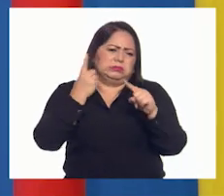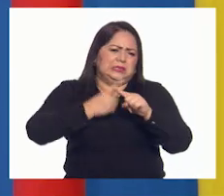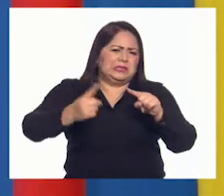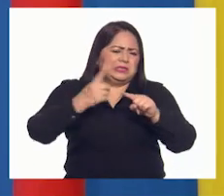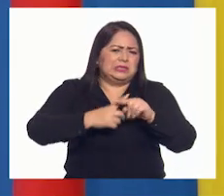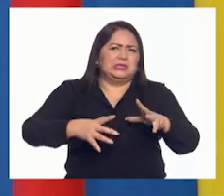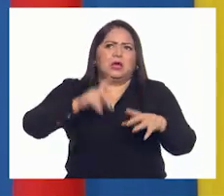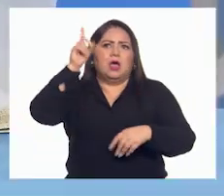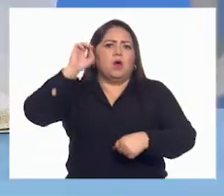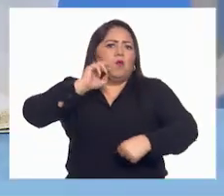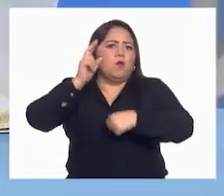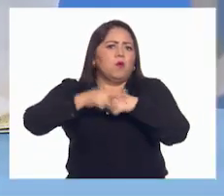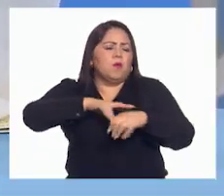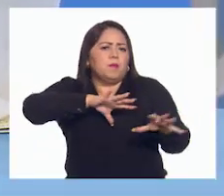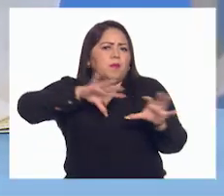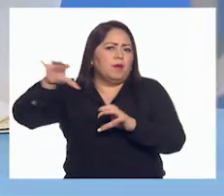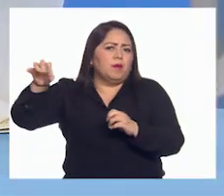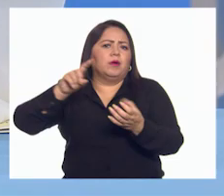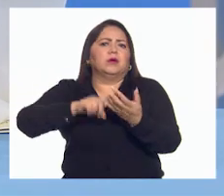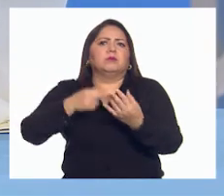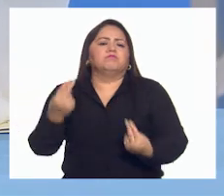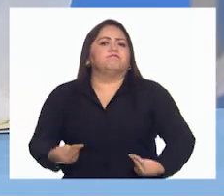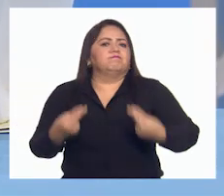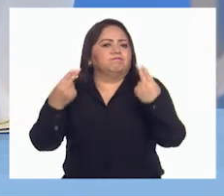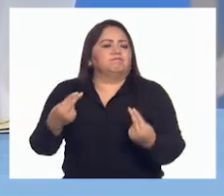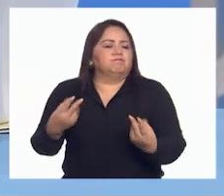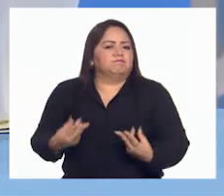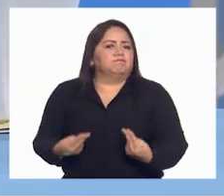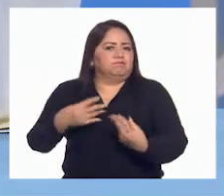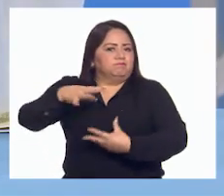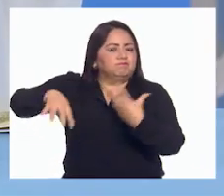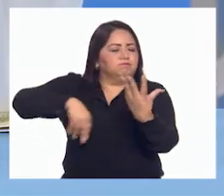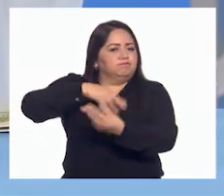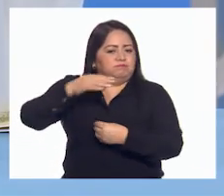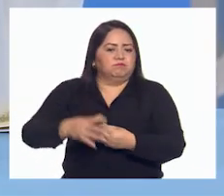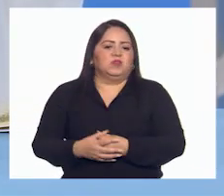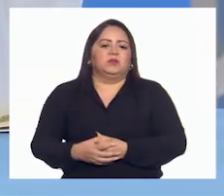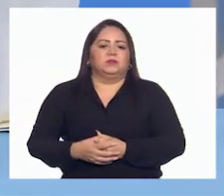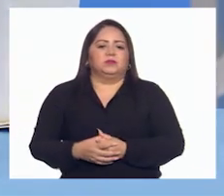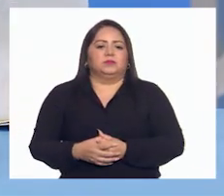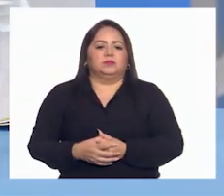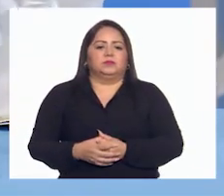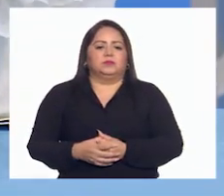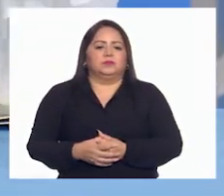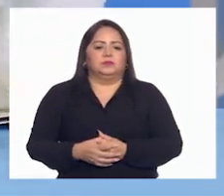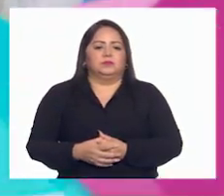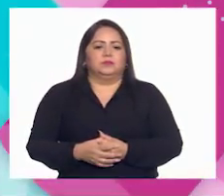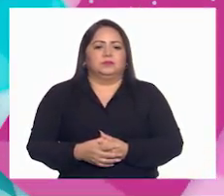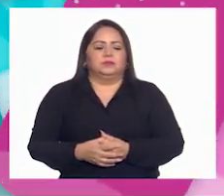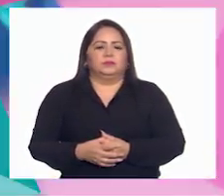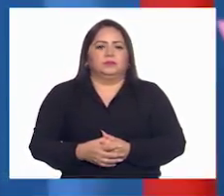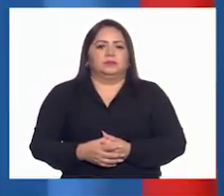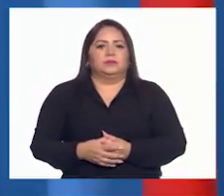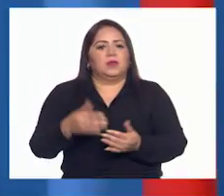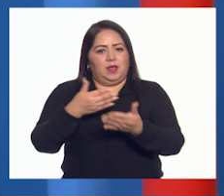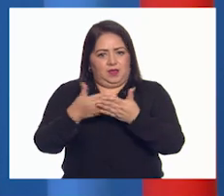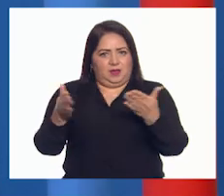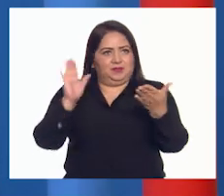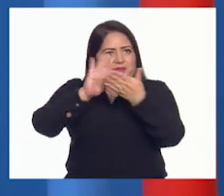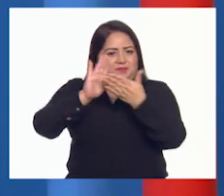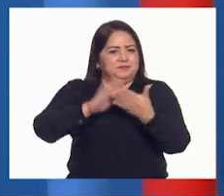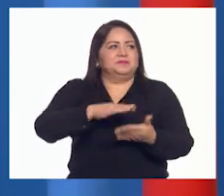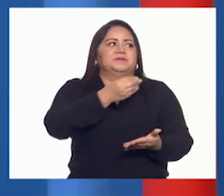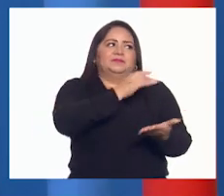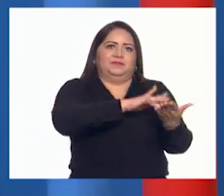cantidades a Europa e incentivaron el comercio. Entonces, las vamos pegando, ¿no? Perfecto. Muchas gracias, Jenny,